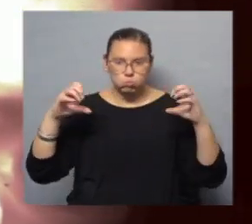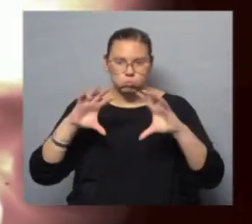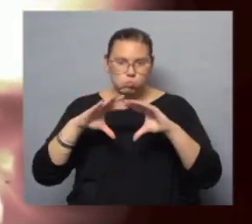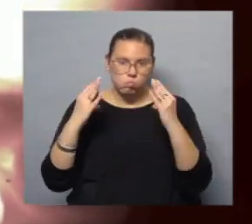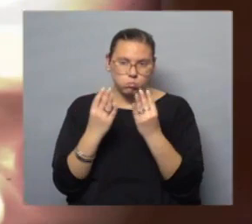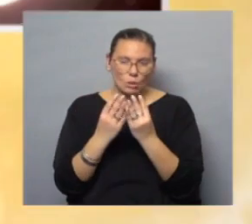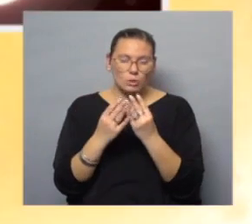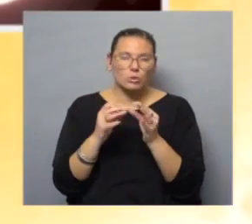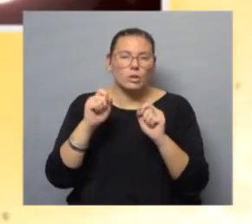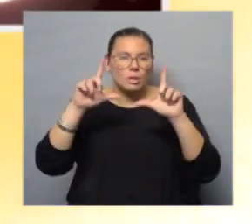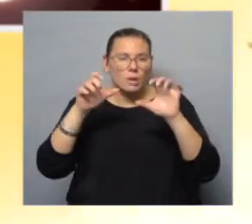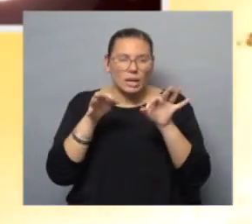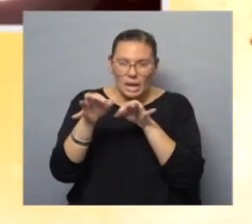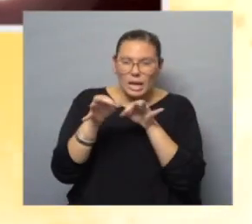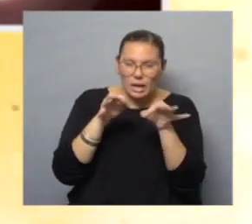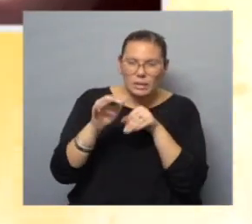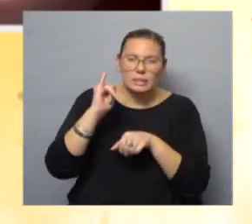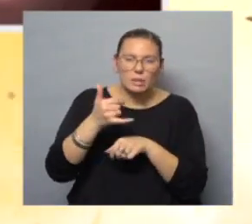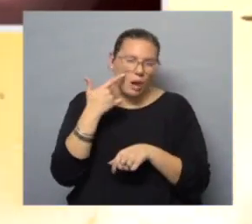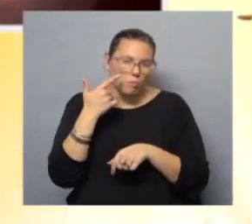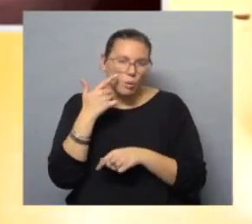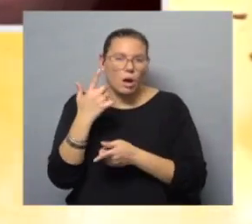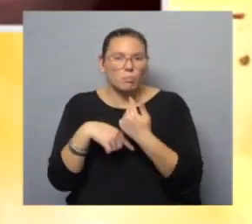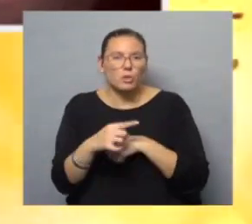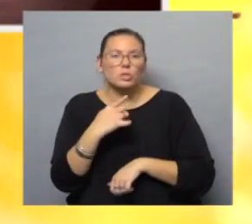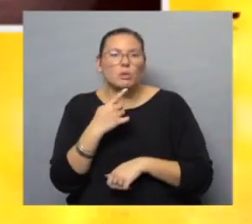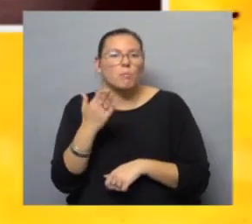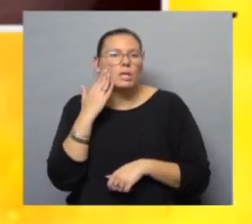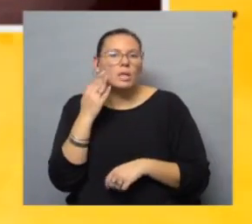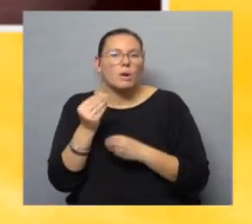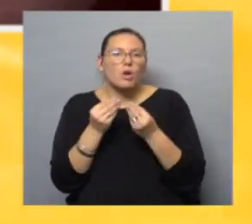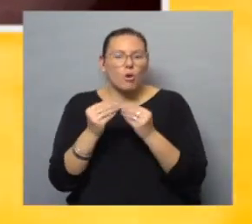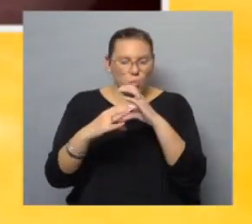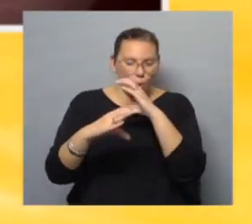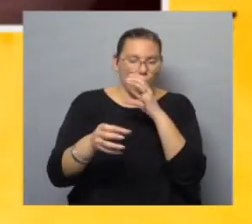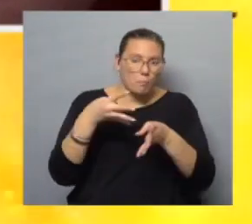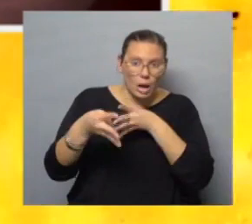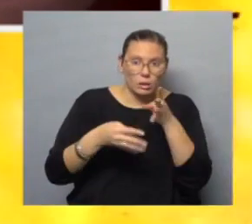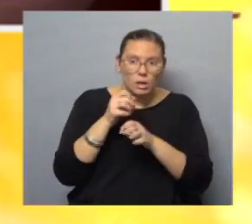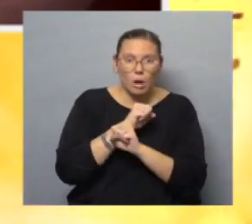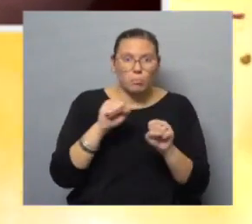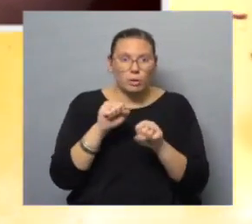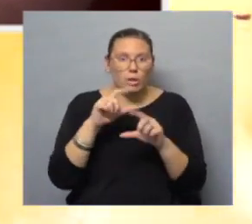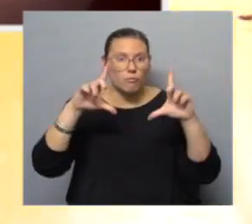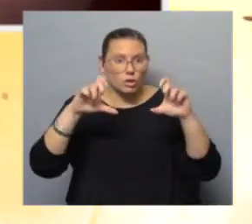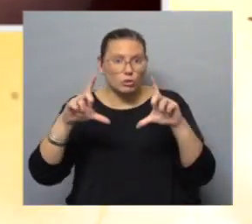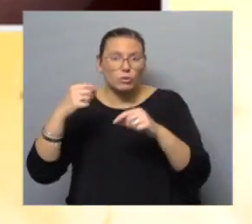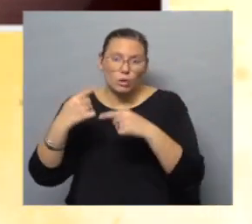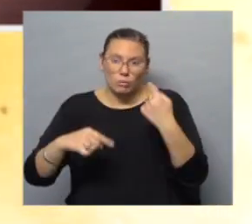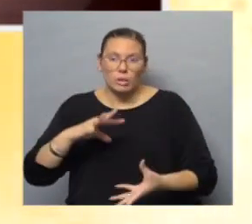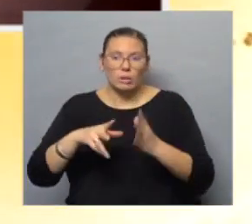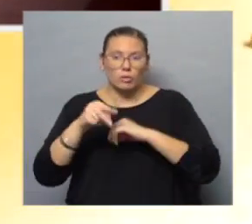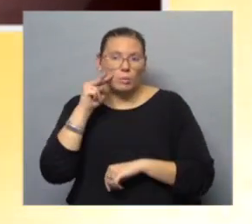imágenes de calibración, pero resultan útiles para saber cómo responde el instrumento a diferentes tipos de observación.